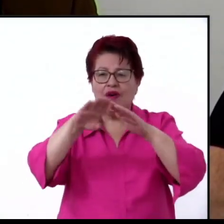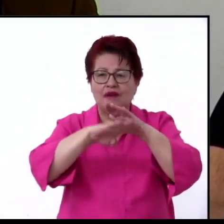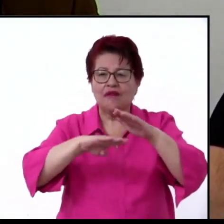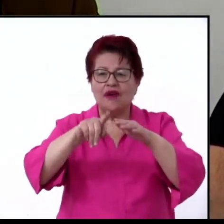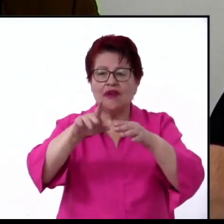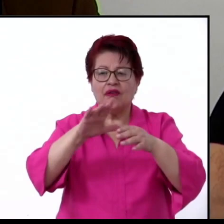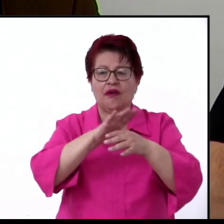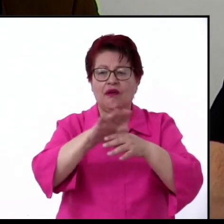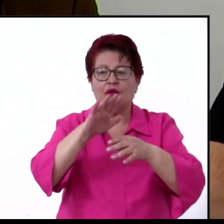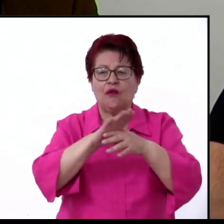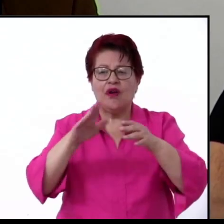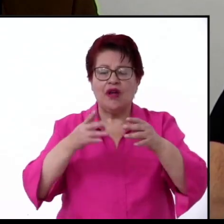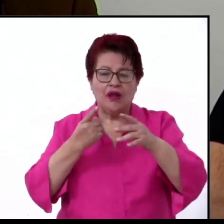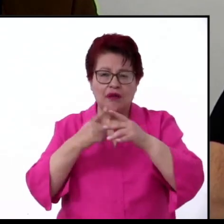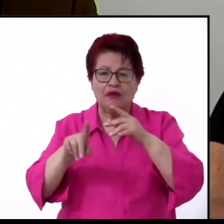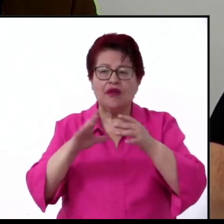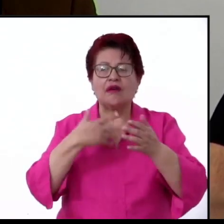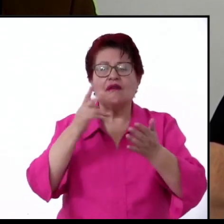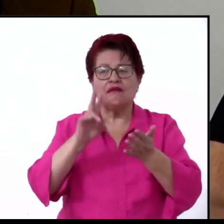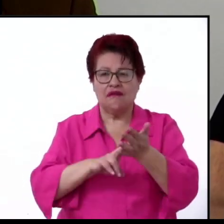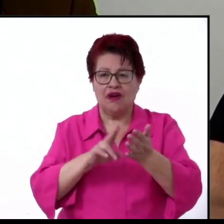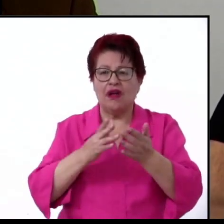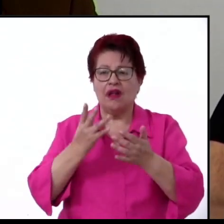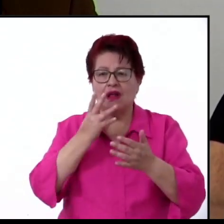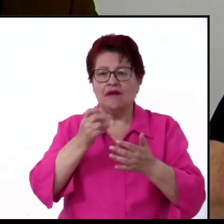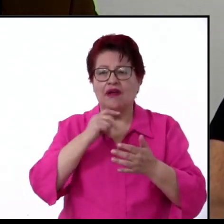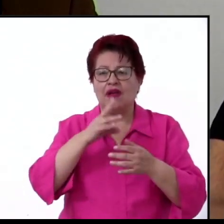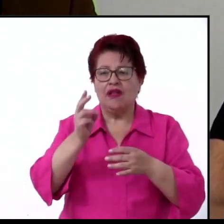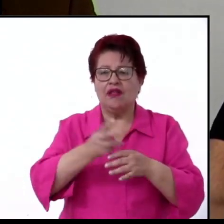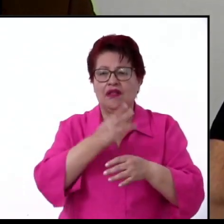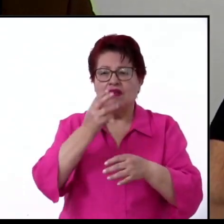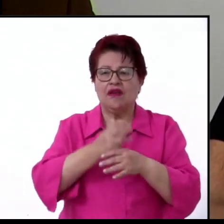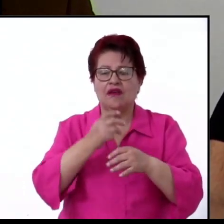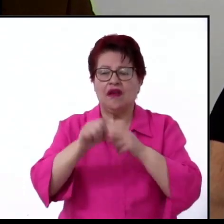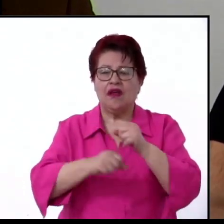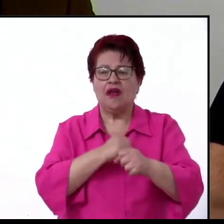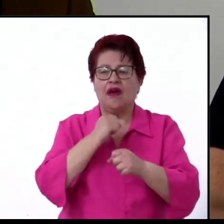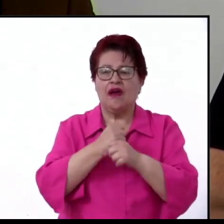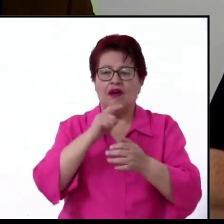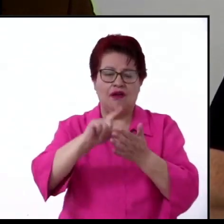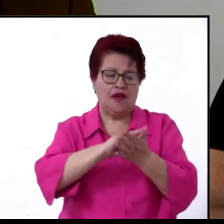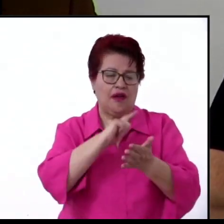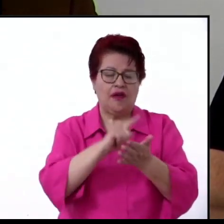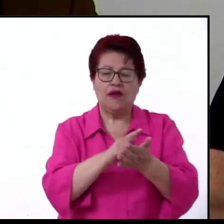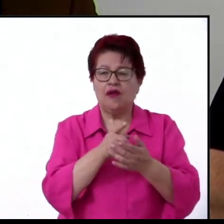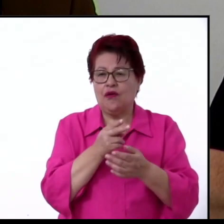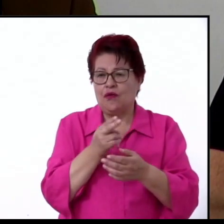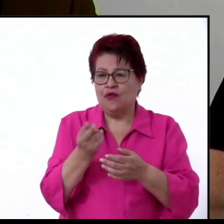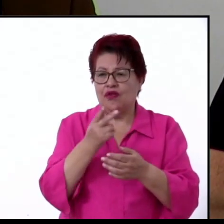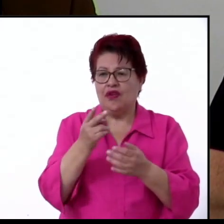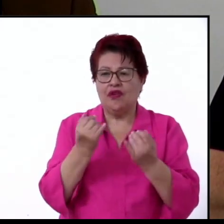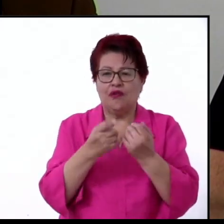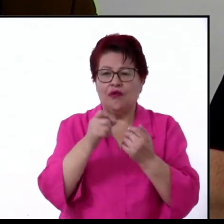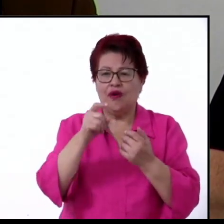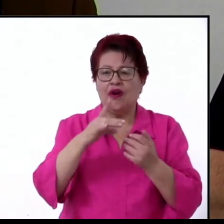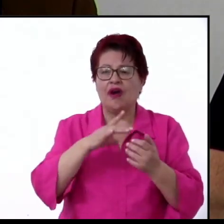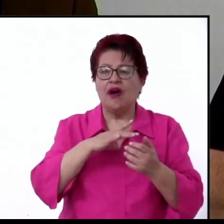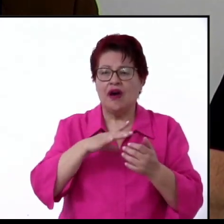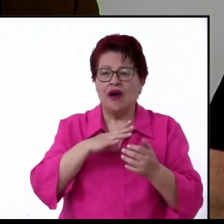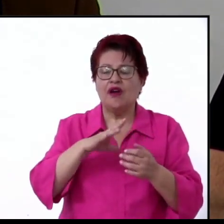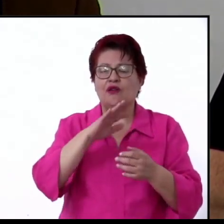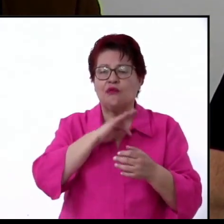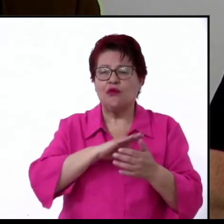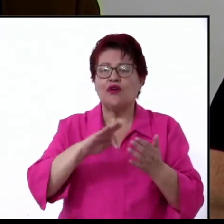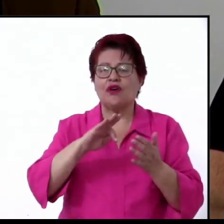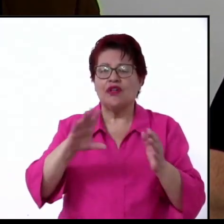sobre la cual partir. Creo que vale la pena que en este tercer año legislativo ustedes también tengan la posibilidad